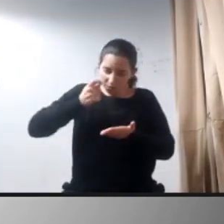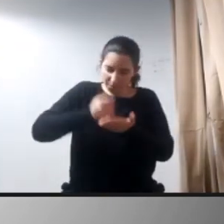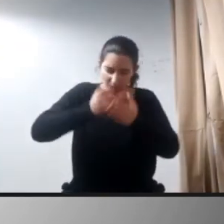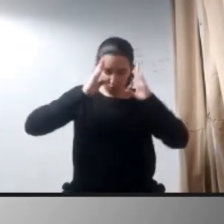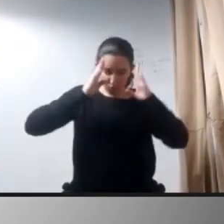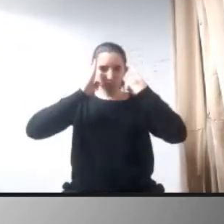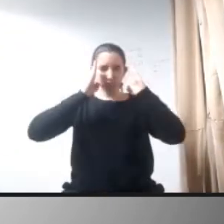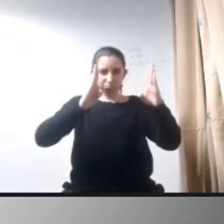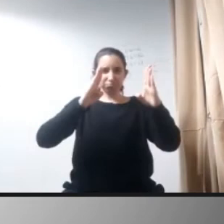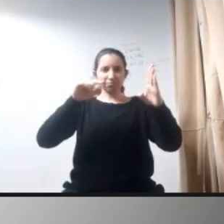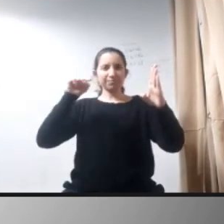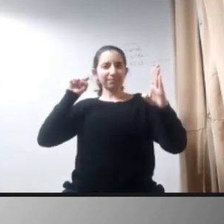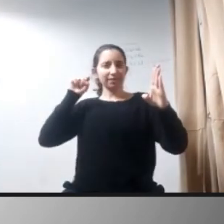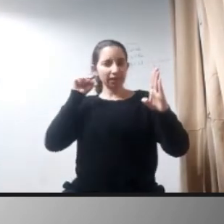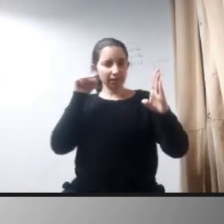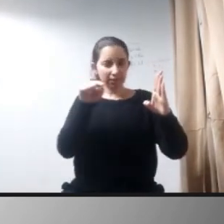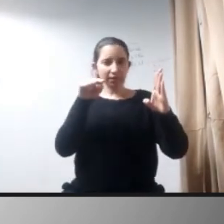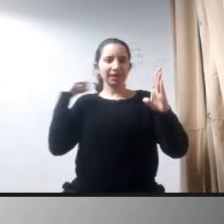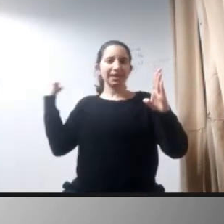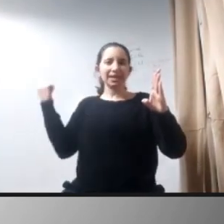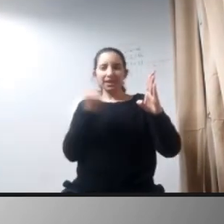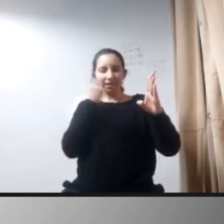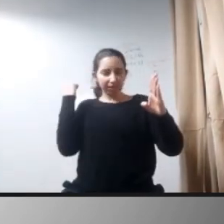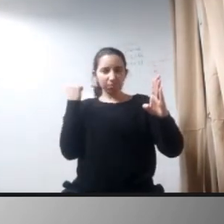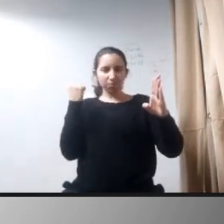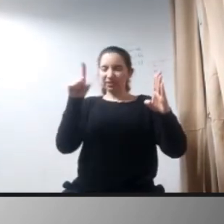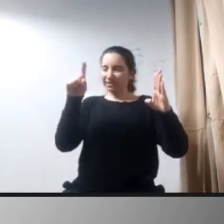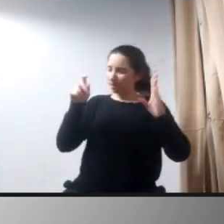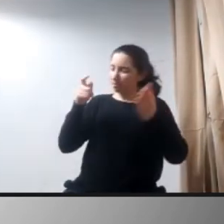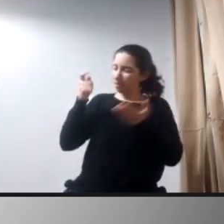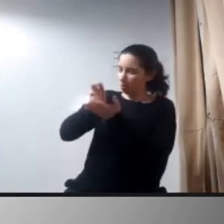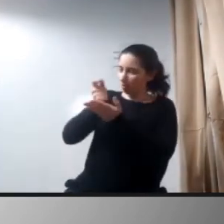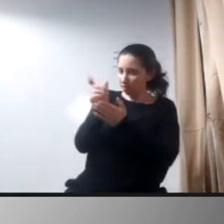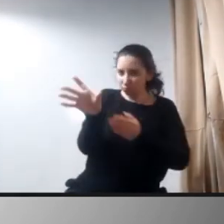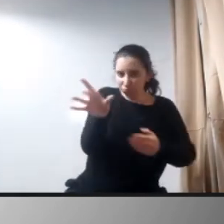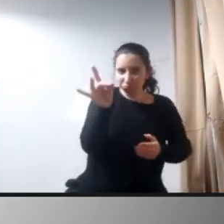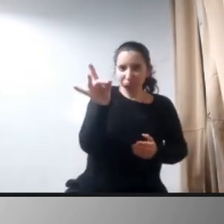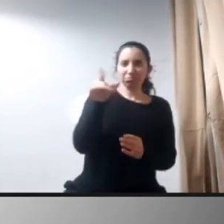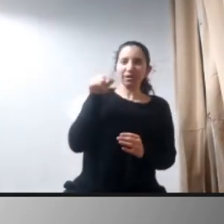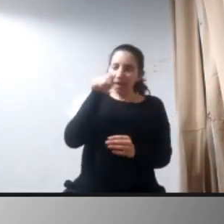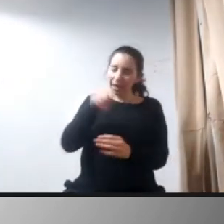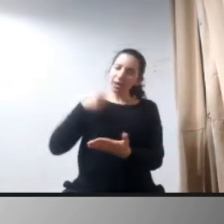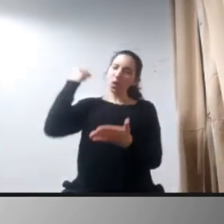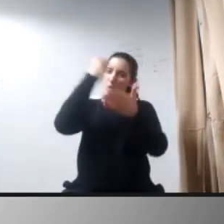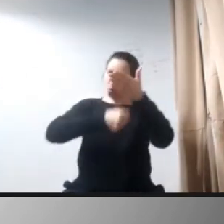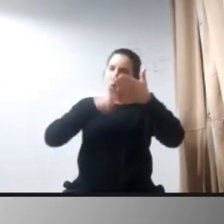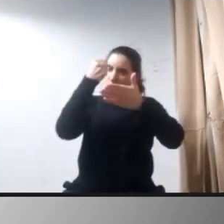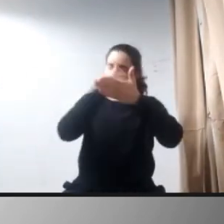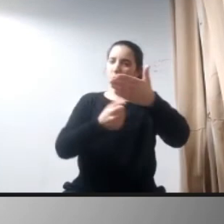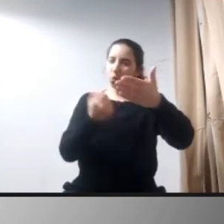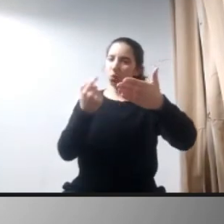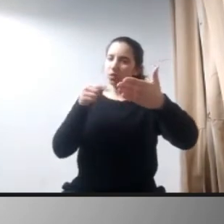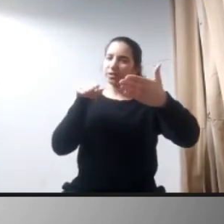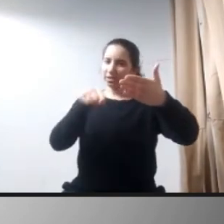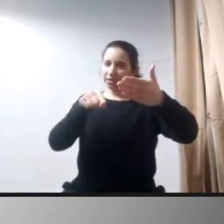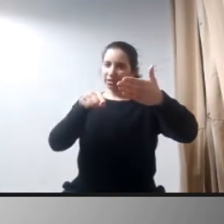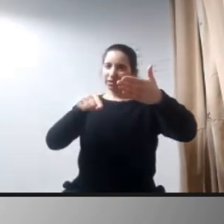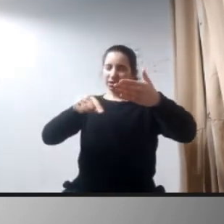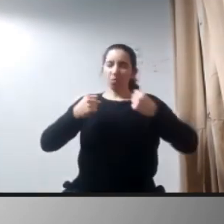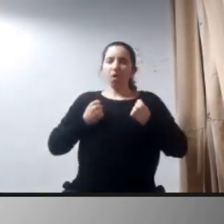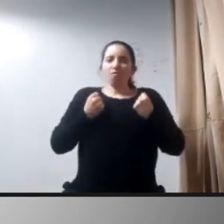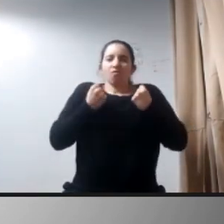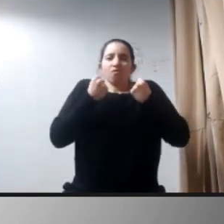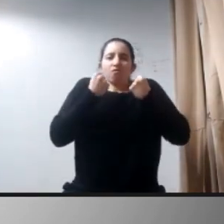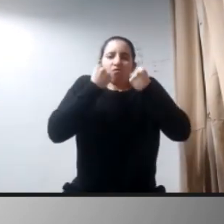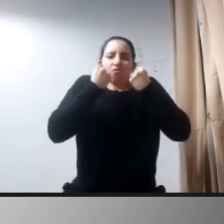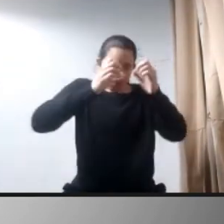encontramos un fondo económico que nos sustente y que nos pueda permitir la lucha, brindándole todos los